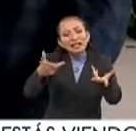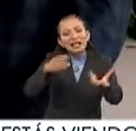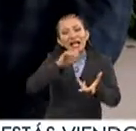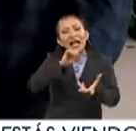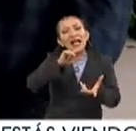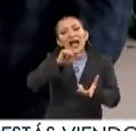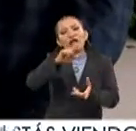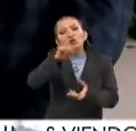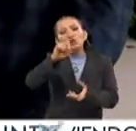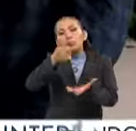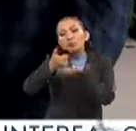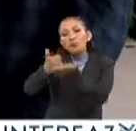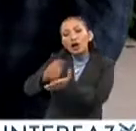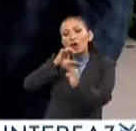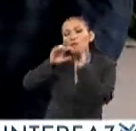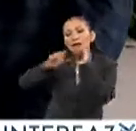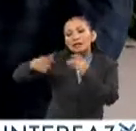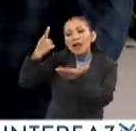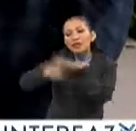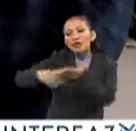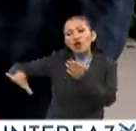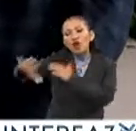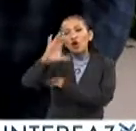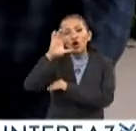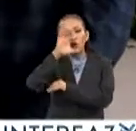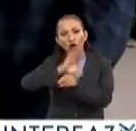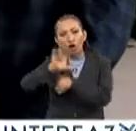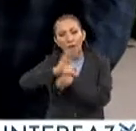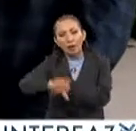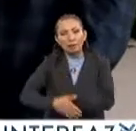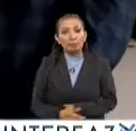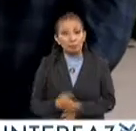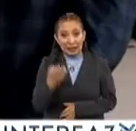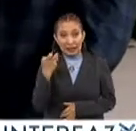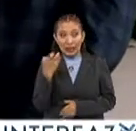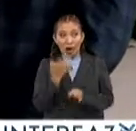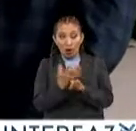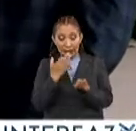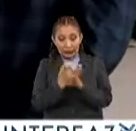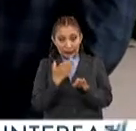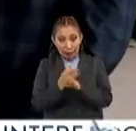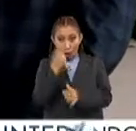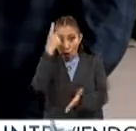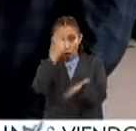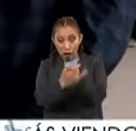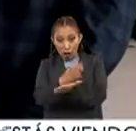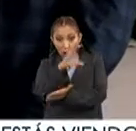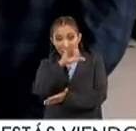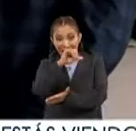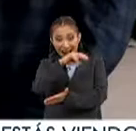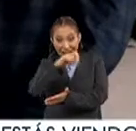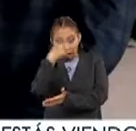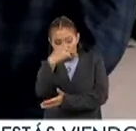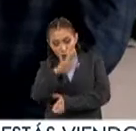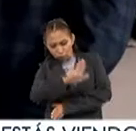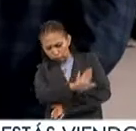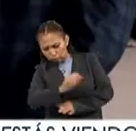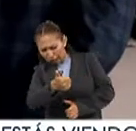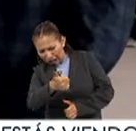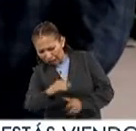Canal Zoom dentro de la comunicación en Colombia? Pues mira, en este instante es el único canal que por sus